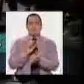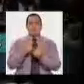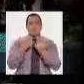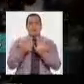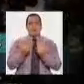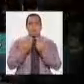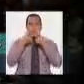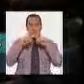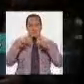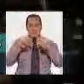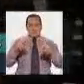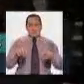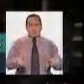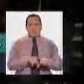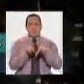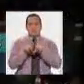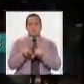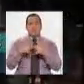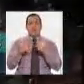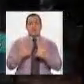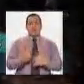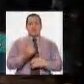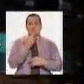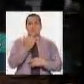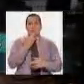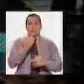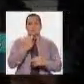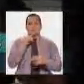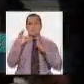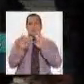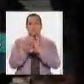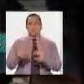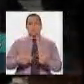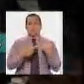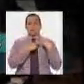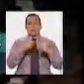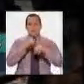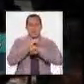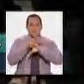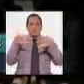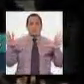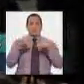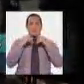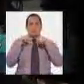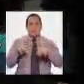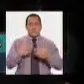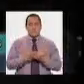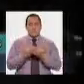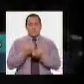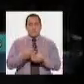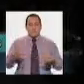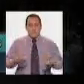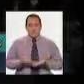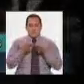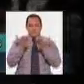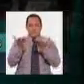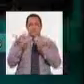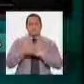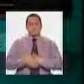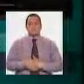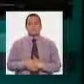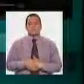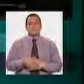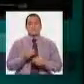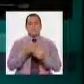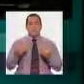para que se investigue quiénes son los autores de la difusión de este material. Contigo, Nicolás, en estudios.